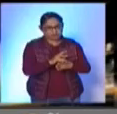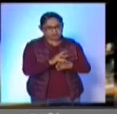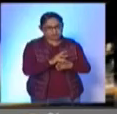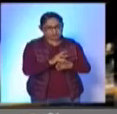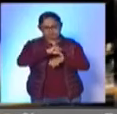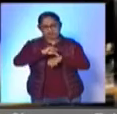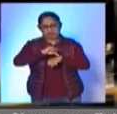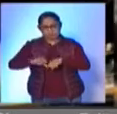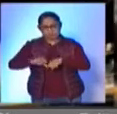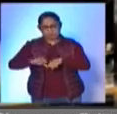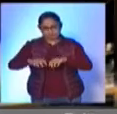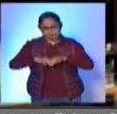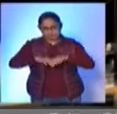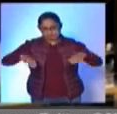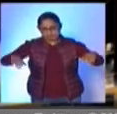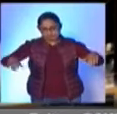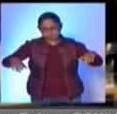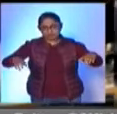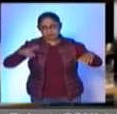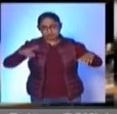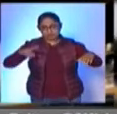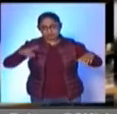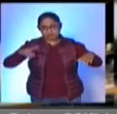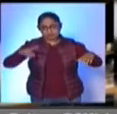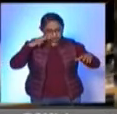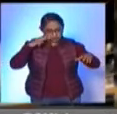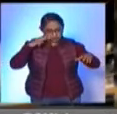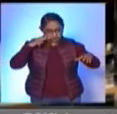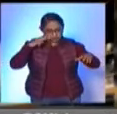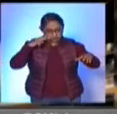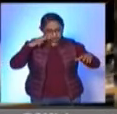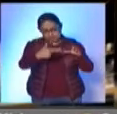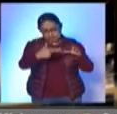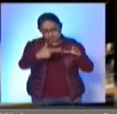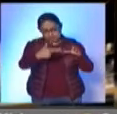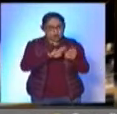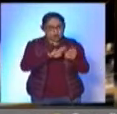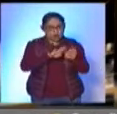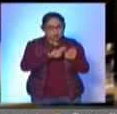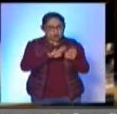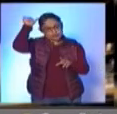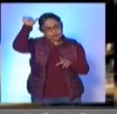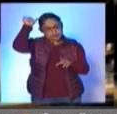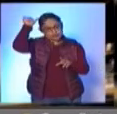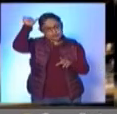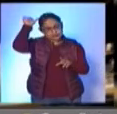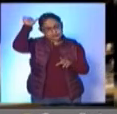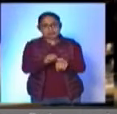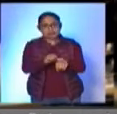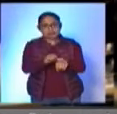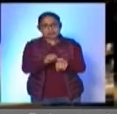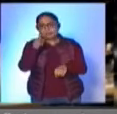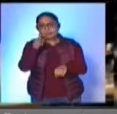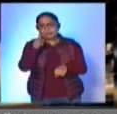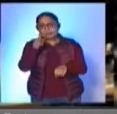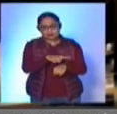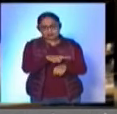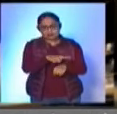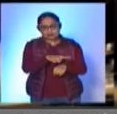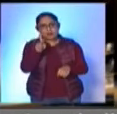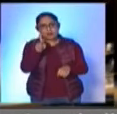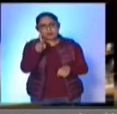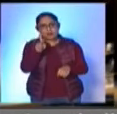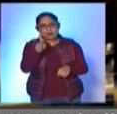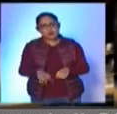salen de neurocirujanos, vieron cirugías reales. Todos fueron preparados para que todo fuera más vivencial, que fuera